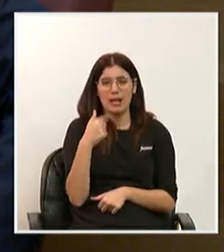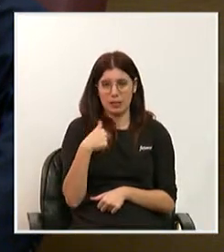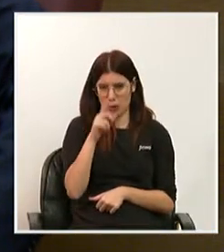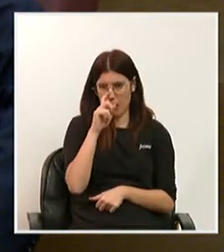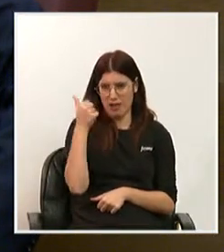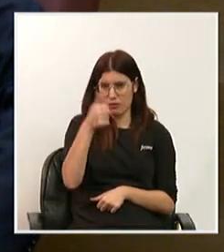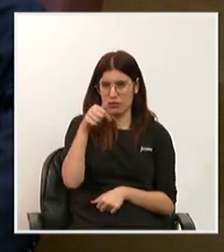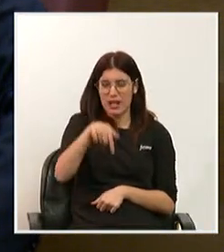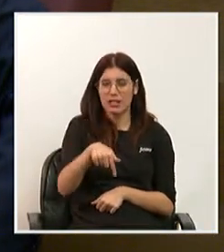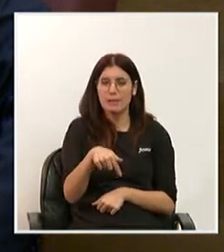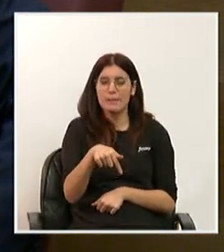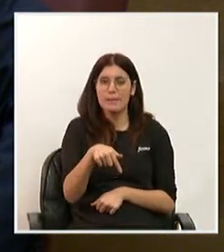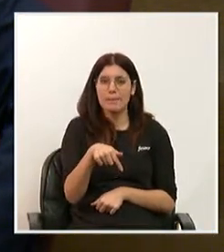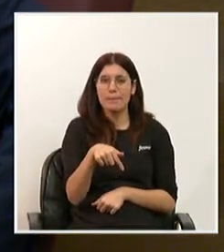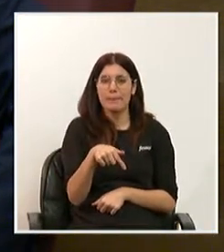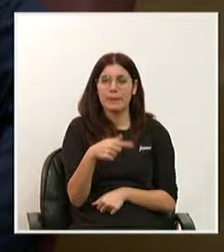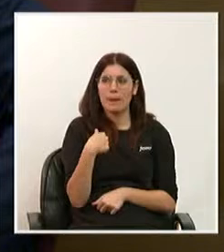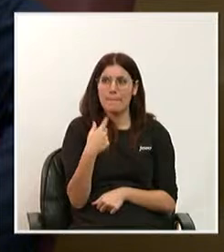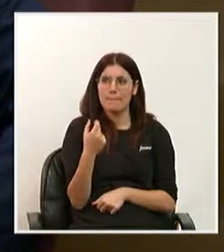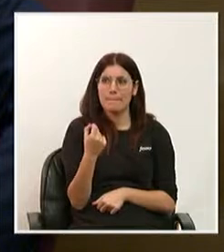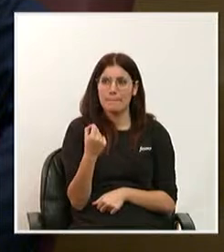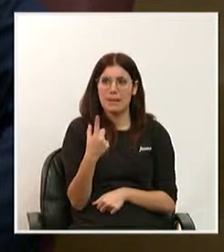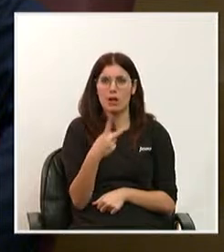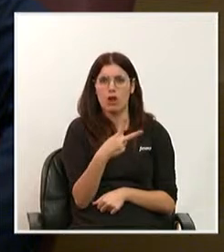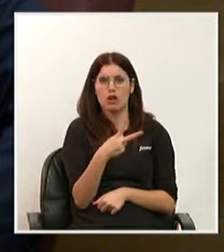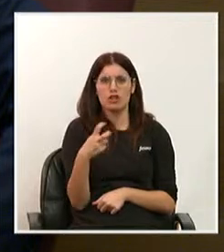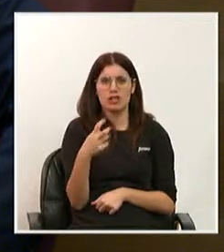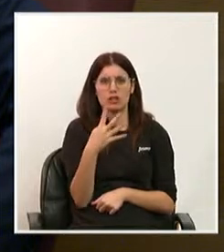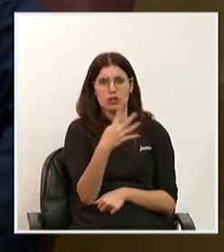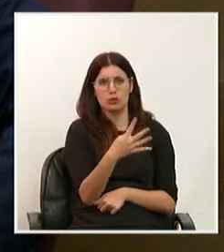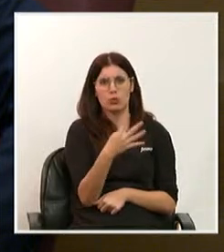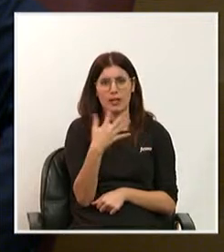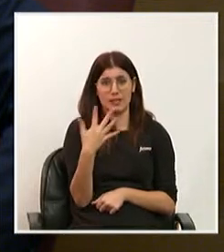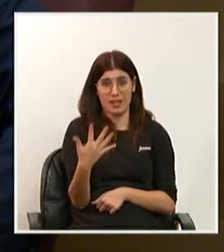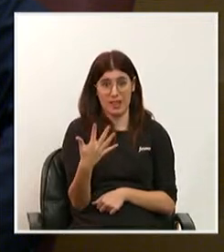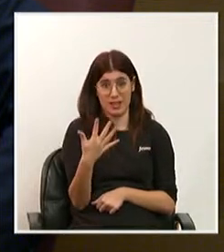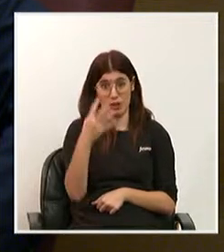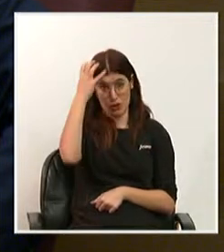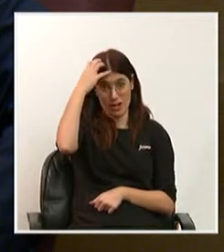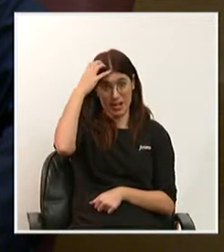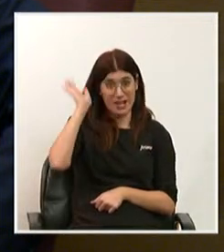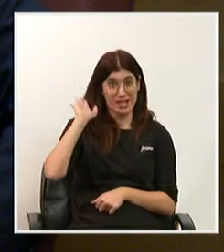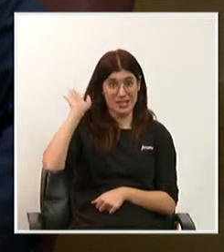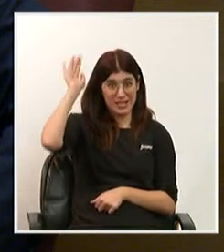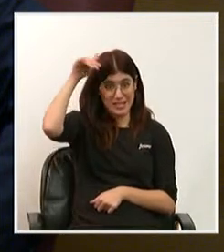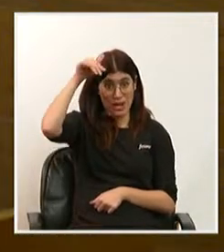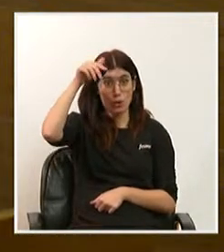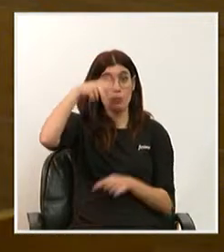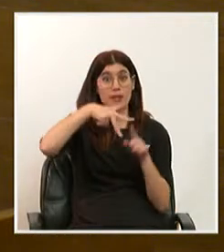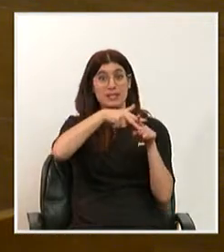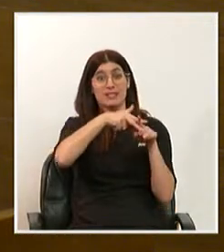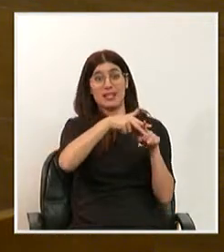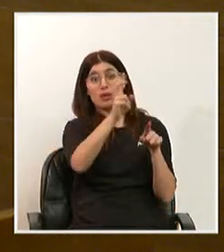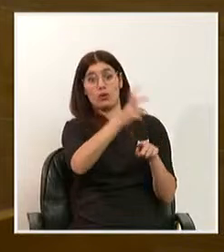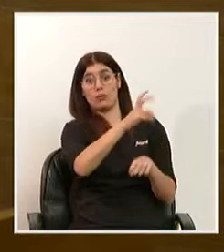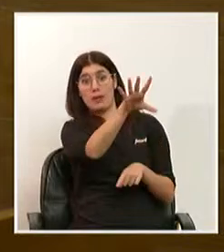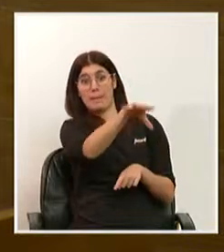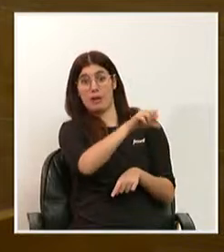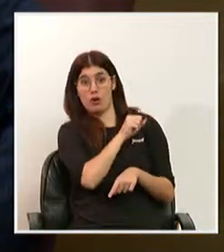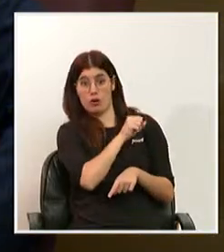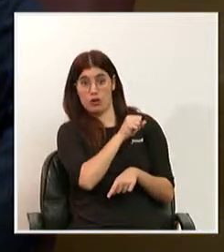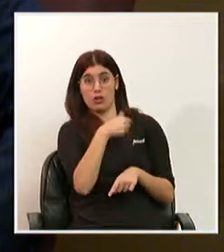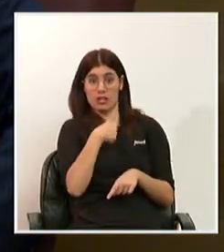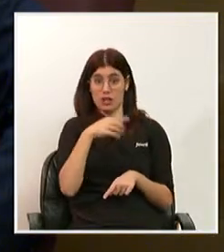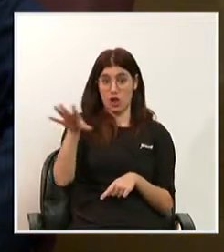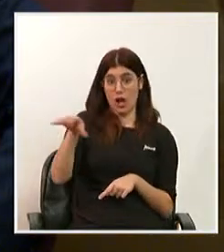aquí que sería El Rey Don Jaime para llegar a Valencia pasó por segorbe y me recogi y yo a